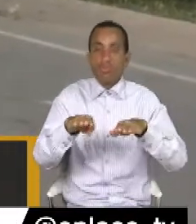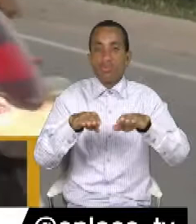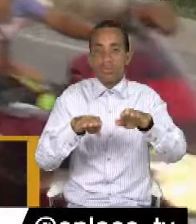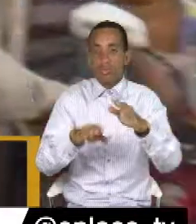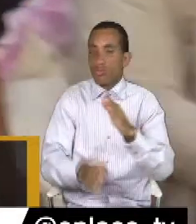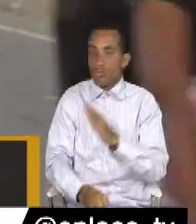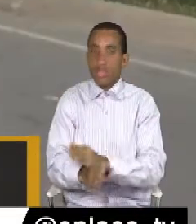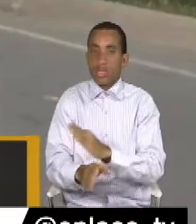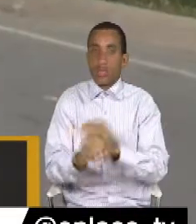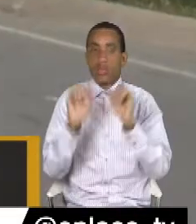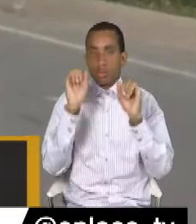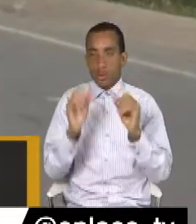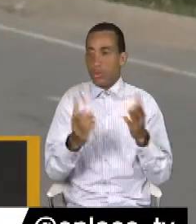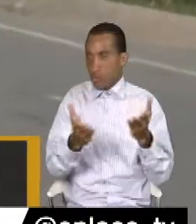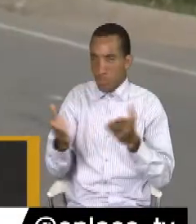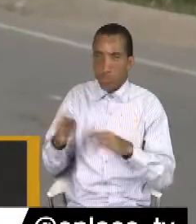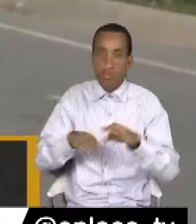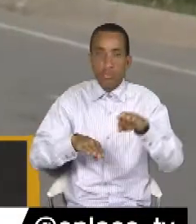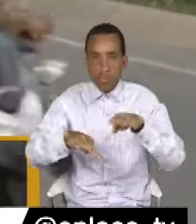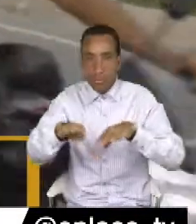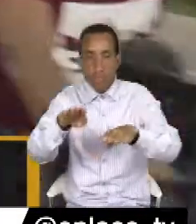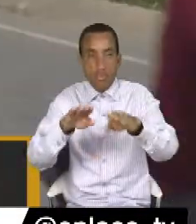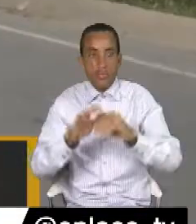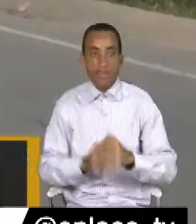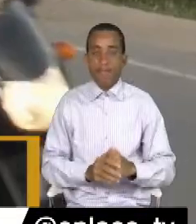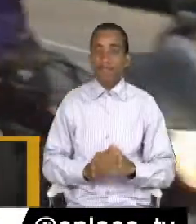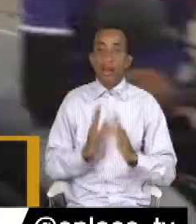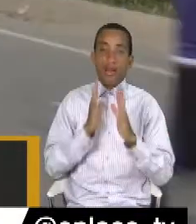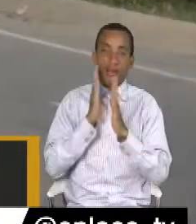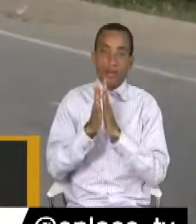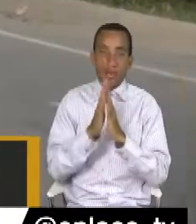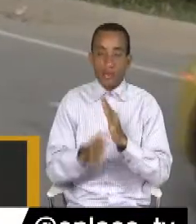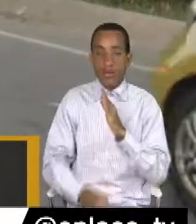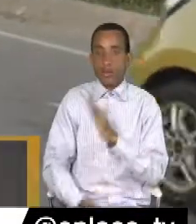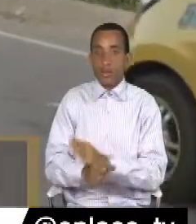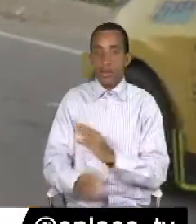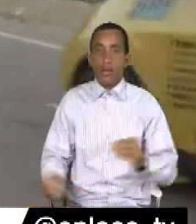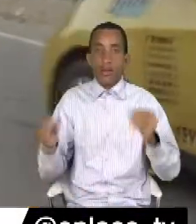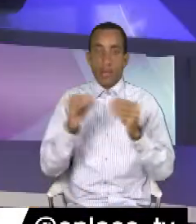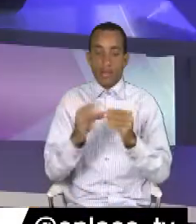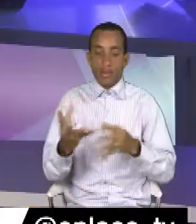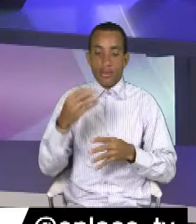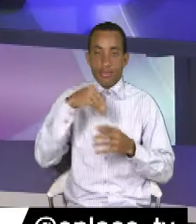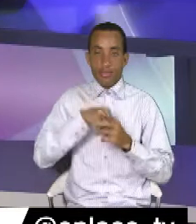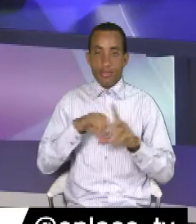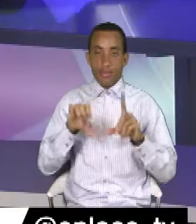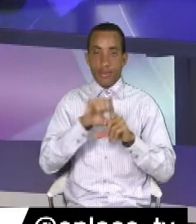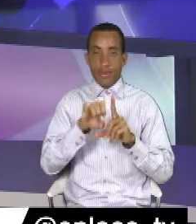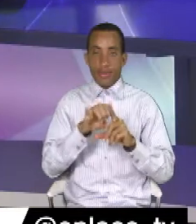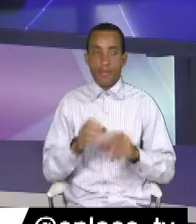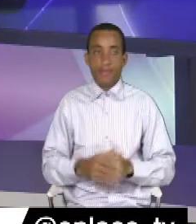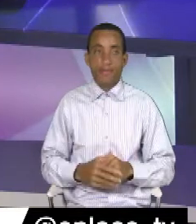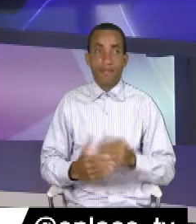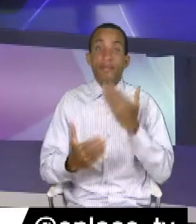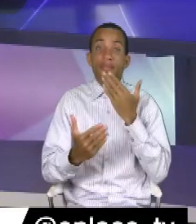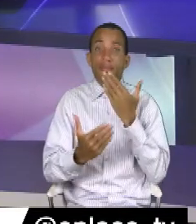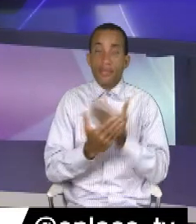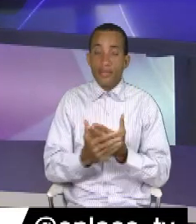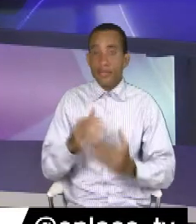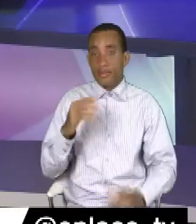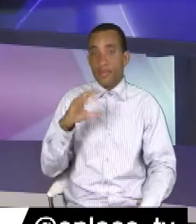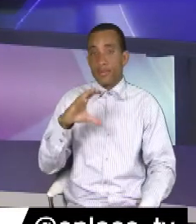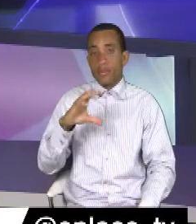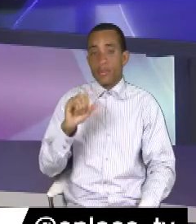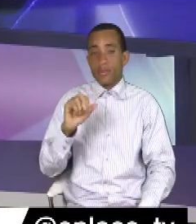pues se les está permitiendo el paso. Bueno, esa es toda la información. Sigan ustedes con más en estudios. Gracias, Carolina, por la información,